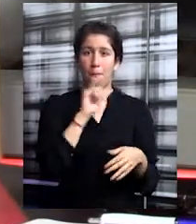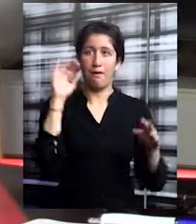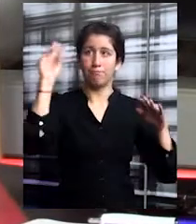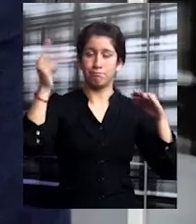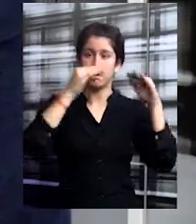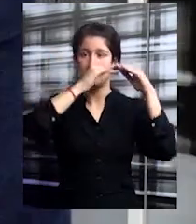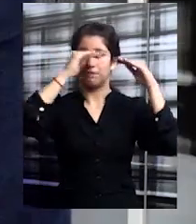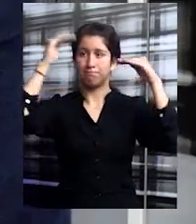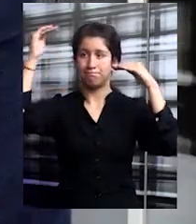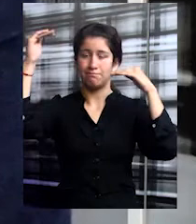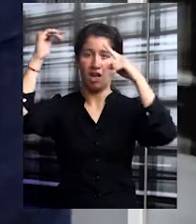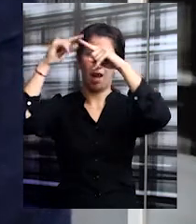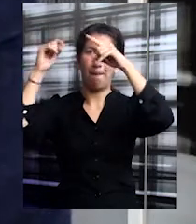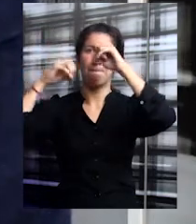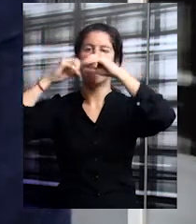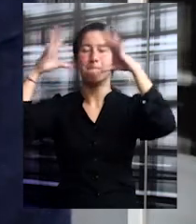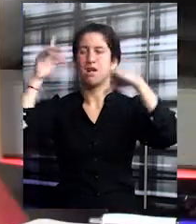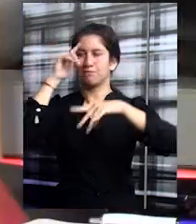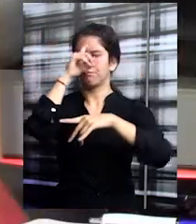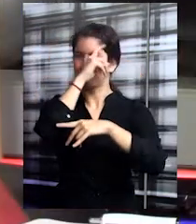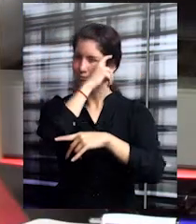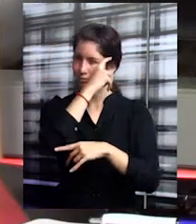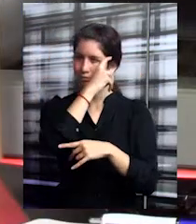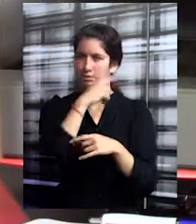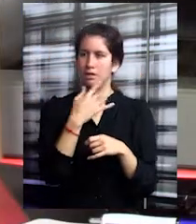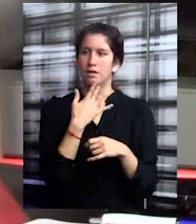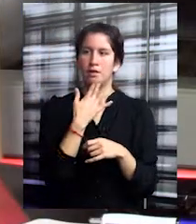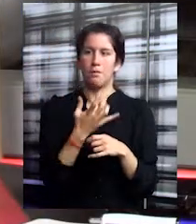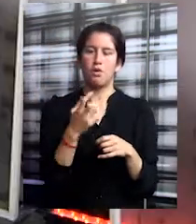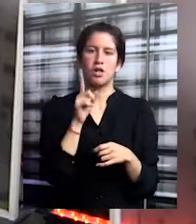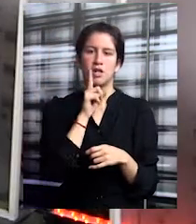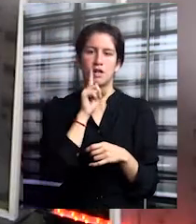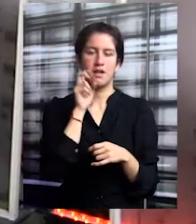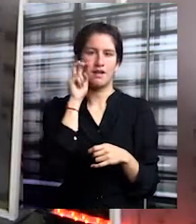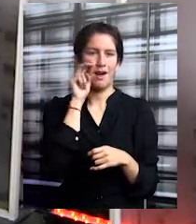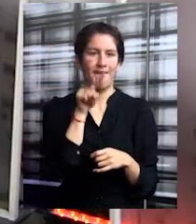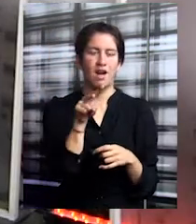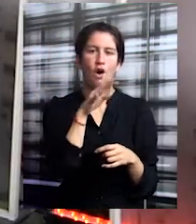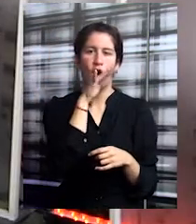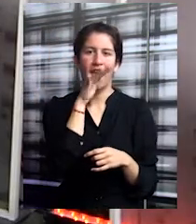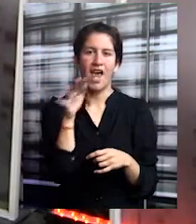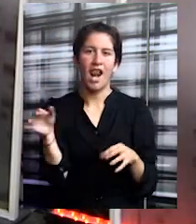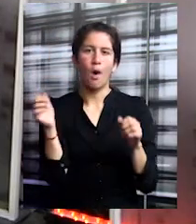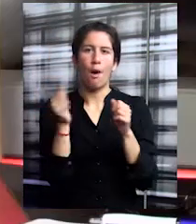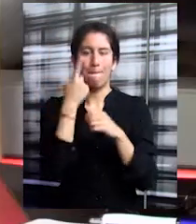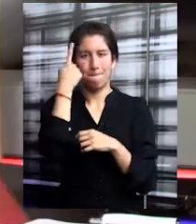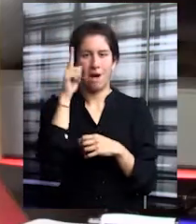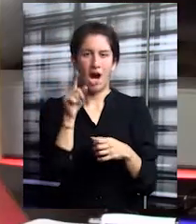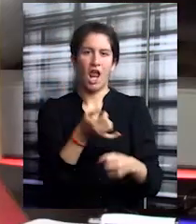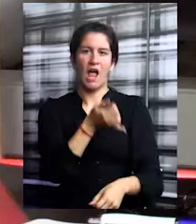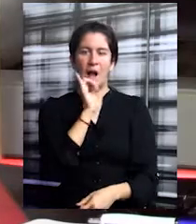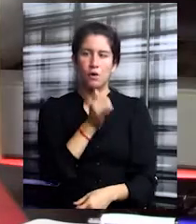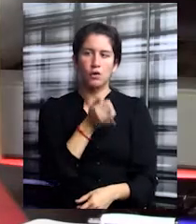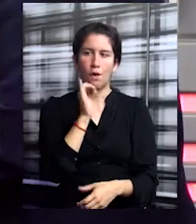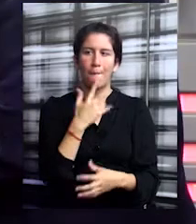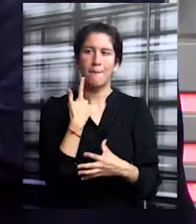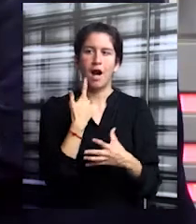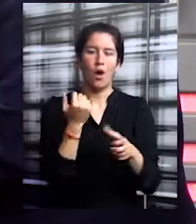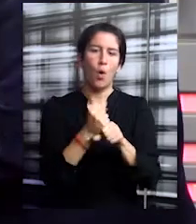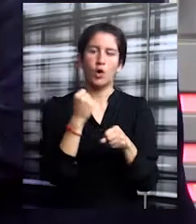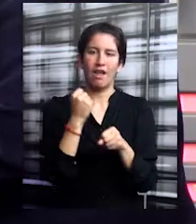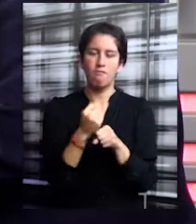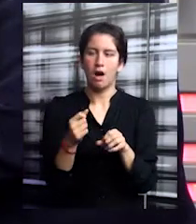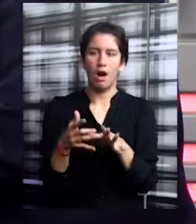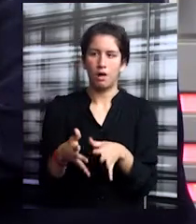que es la más compleja y que parece que no existiera, que tiene que ver con el agua para la bebida. ¿Por qué? Porque grandes zonas de nuestra zona, de